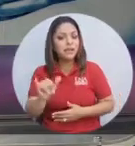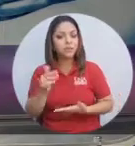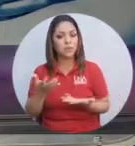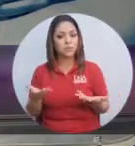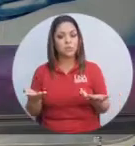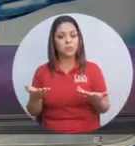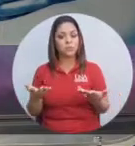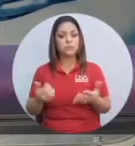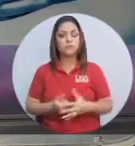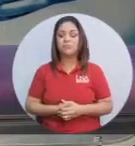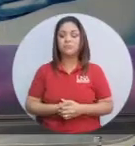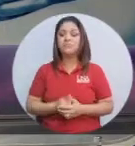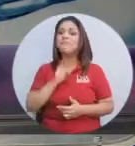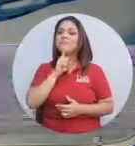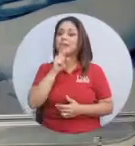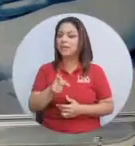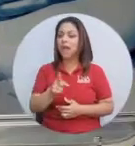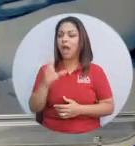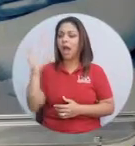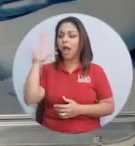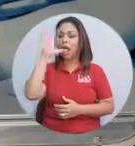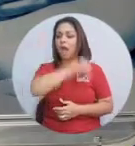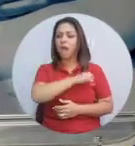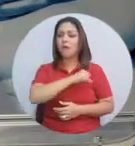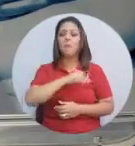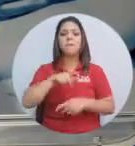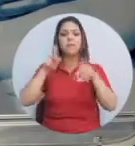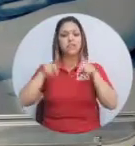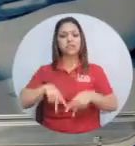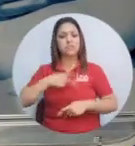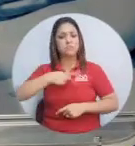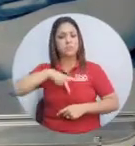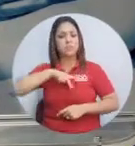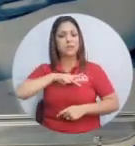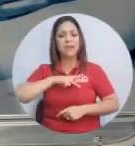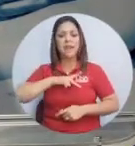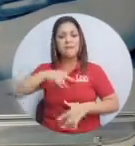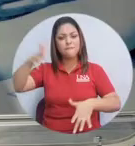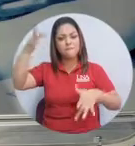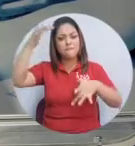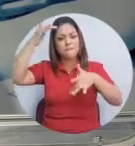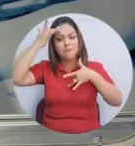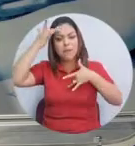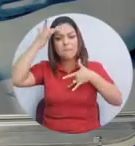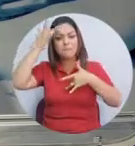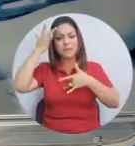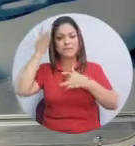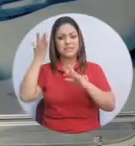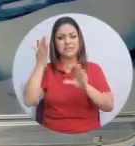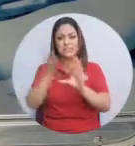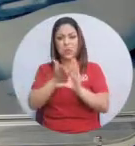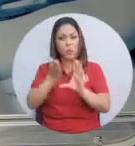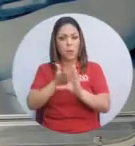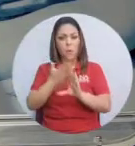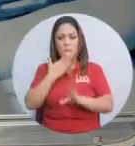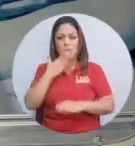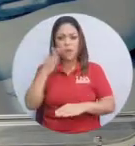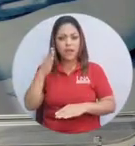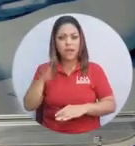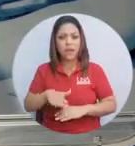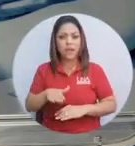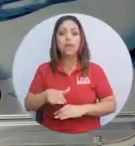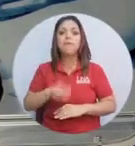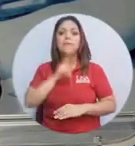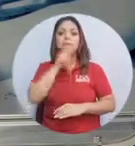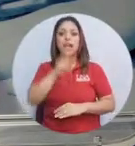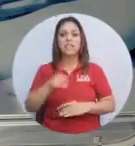ante personalidades psicopáticas o enfermas, uno podría explicárselo. No siente dolor, no siente culpa,